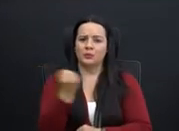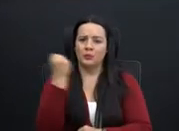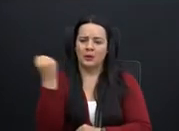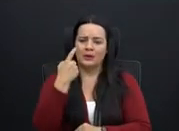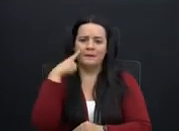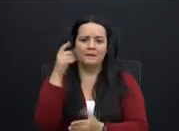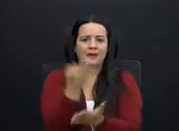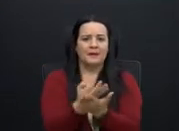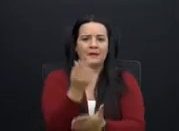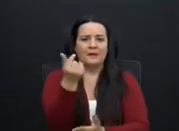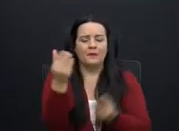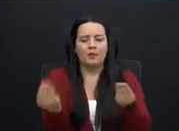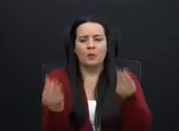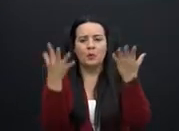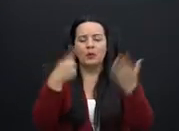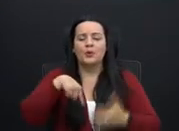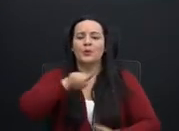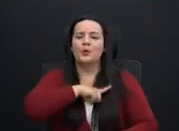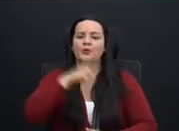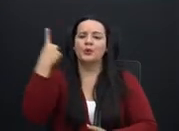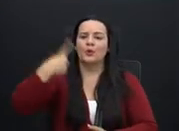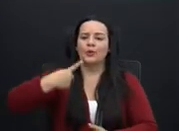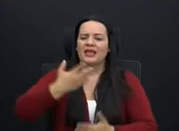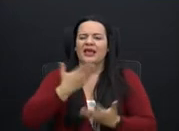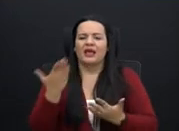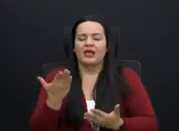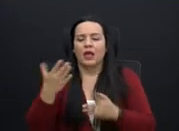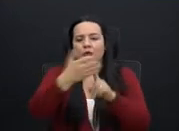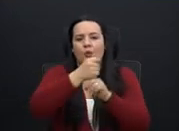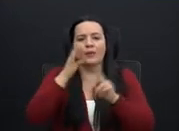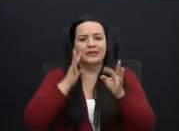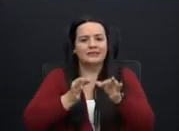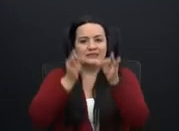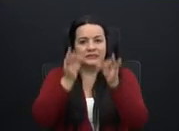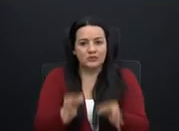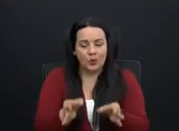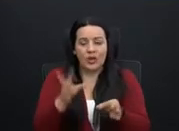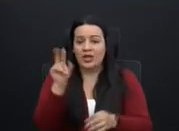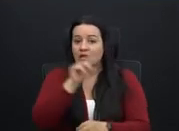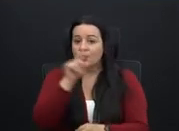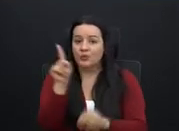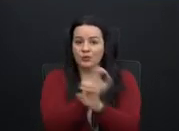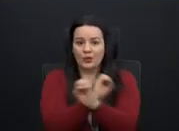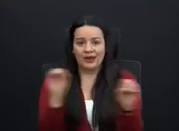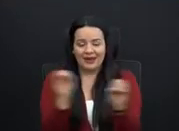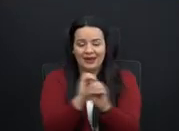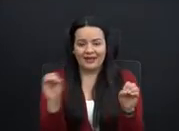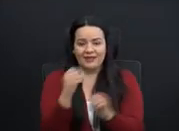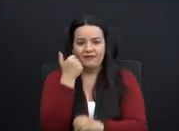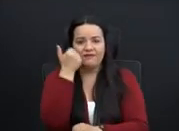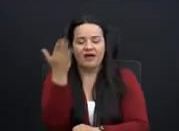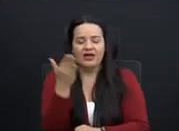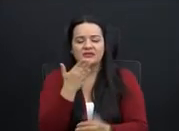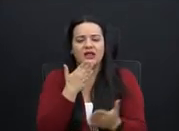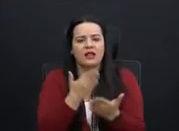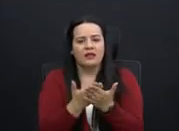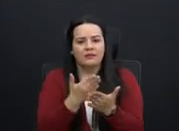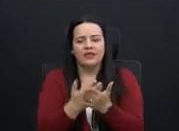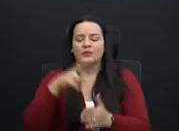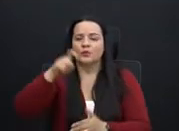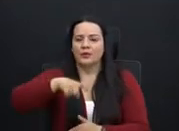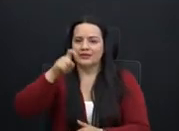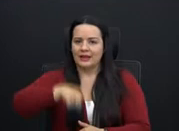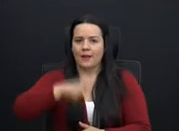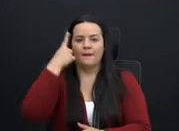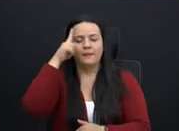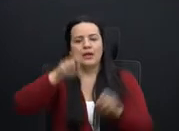públicas y esto nos obliga a tomar decisiones que, aunque no son nada fáciles ni agradables, son necesarias